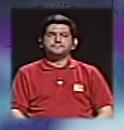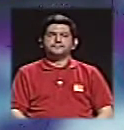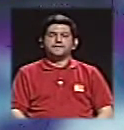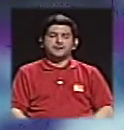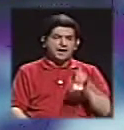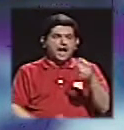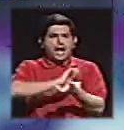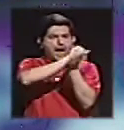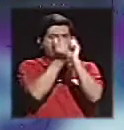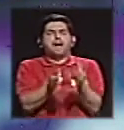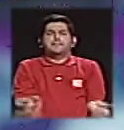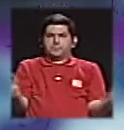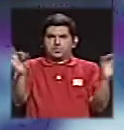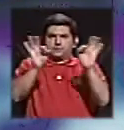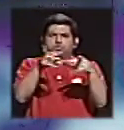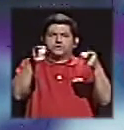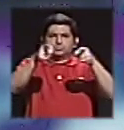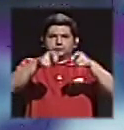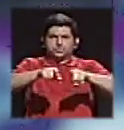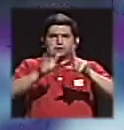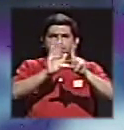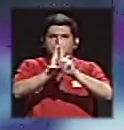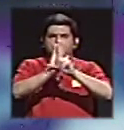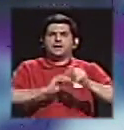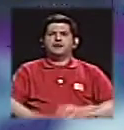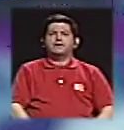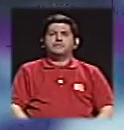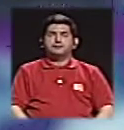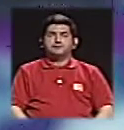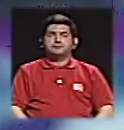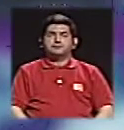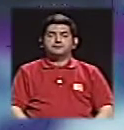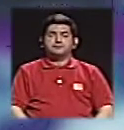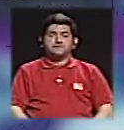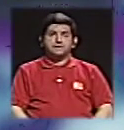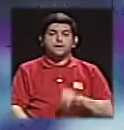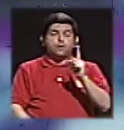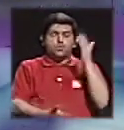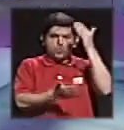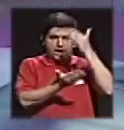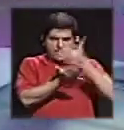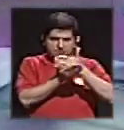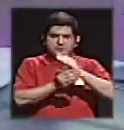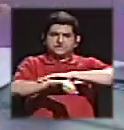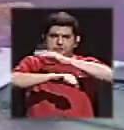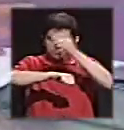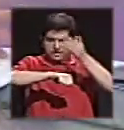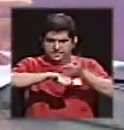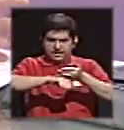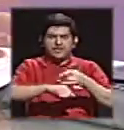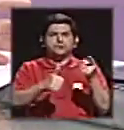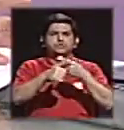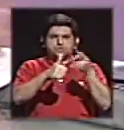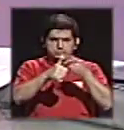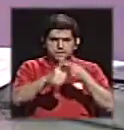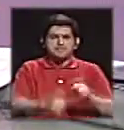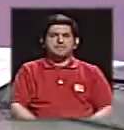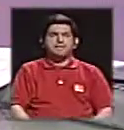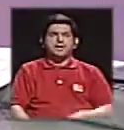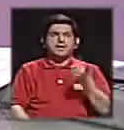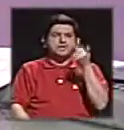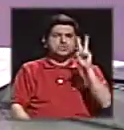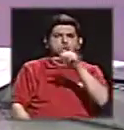se hace un cambio importante en la legislación, de tal forma que una interrupción del embarazo en